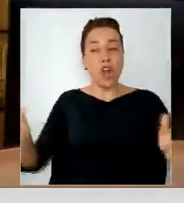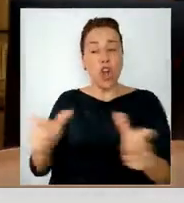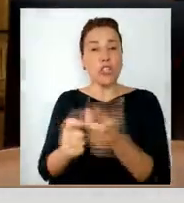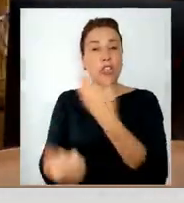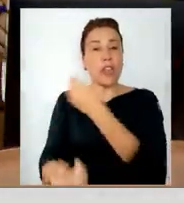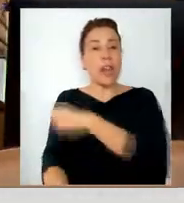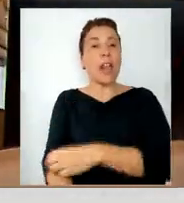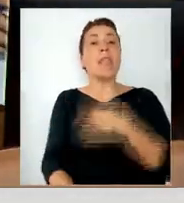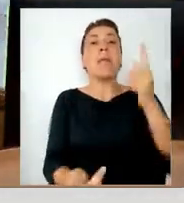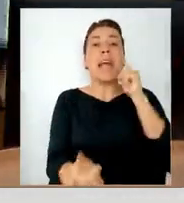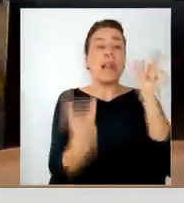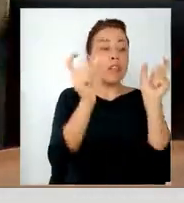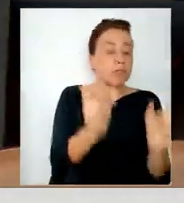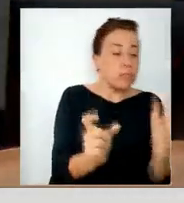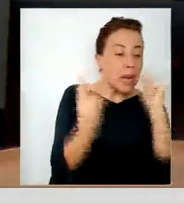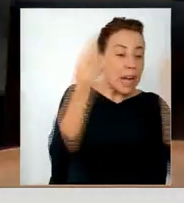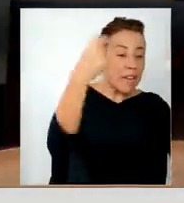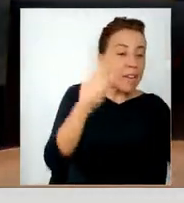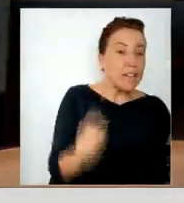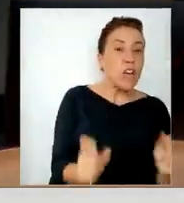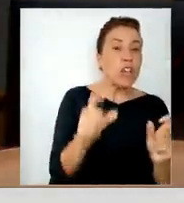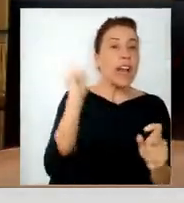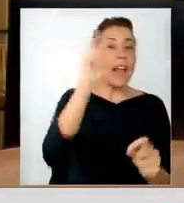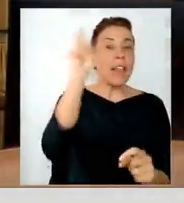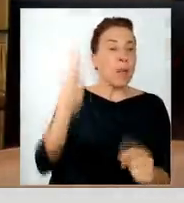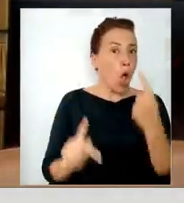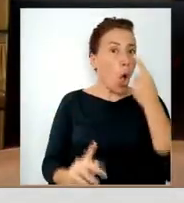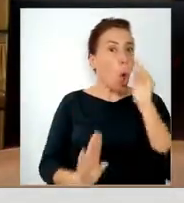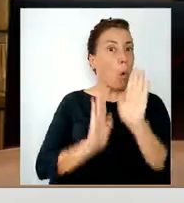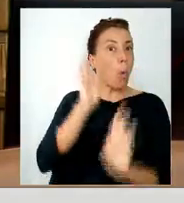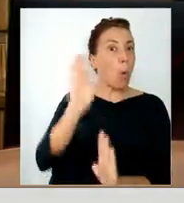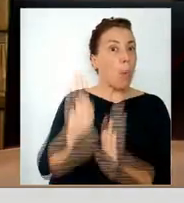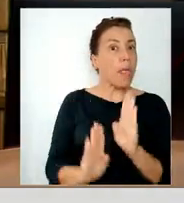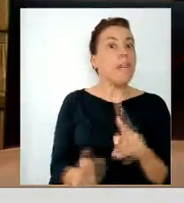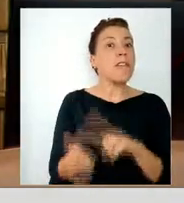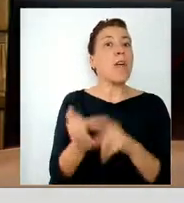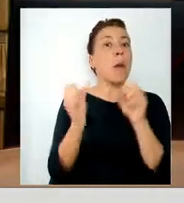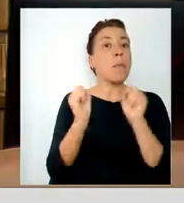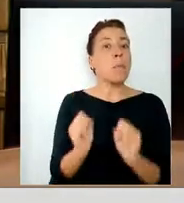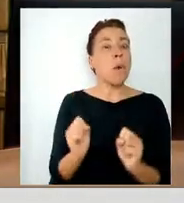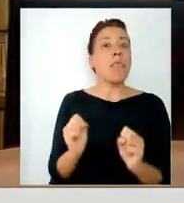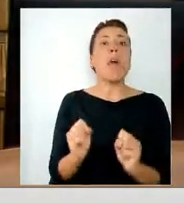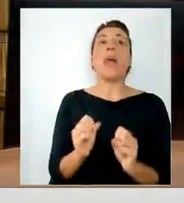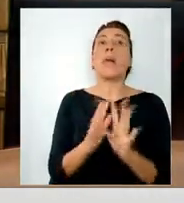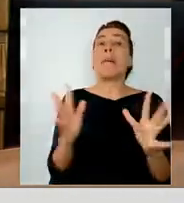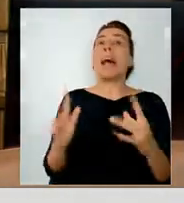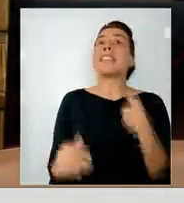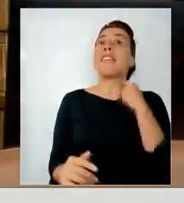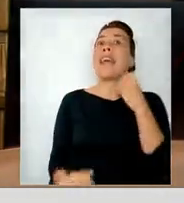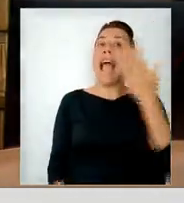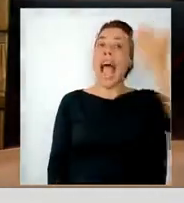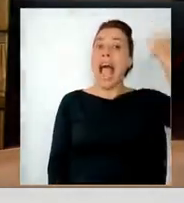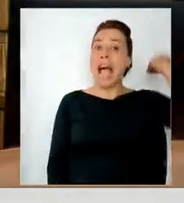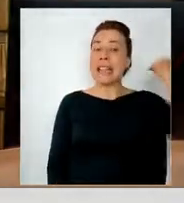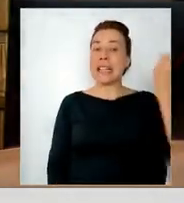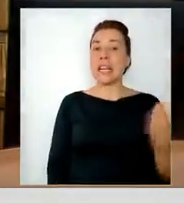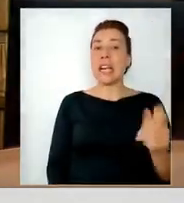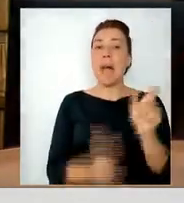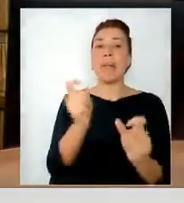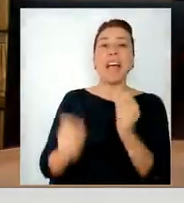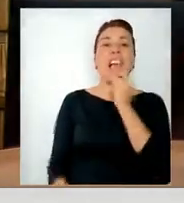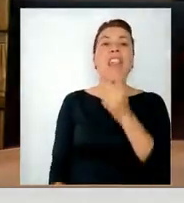contraloría cuidado porque la verdad pueden salir más trasquilado que antes aquellos que están denunciando al